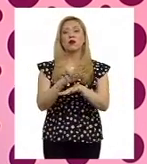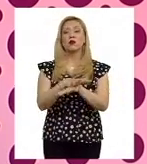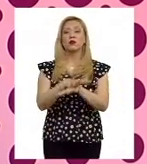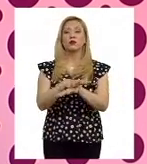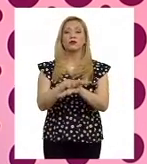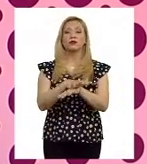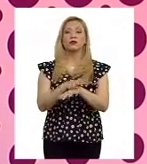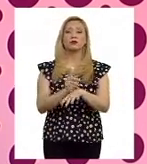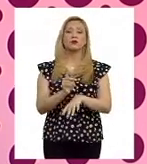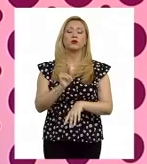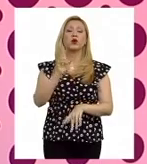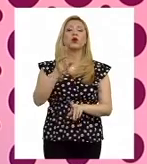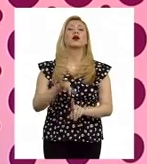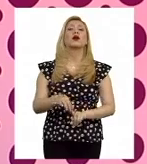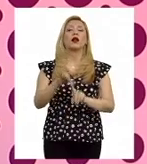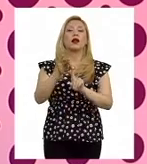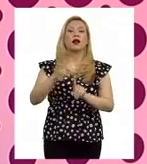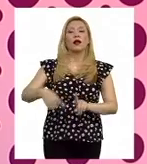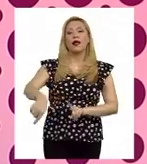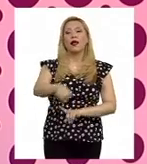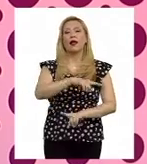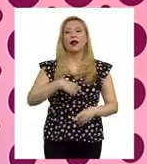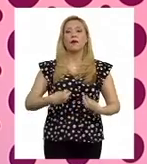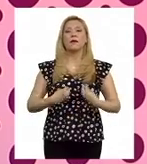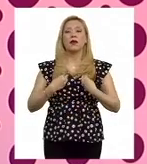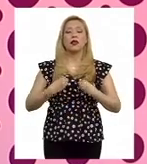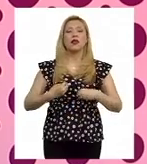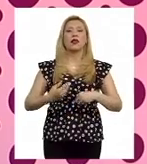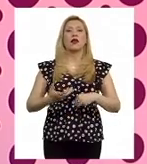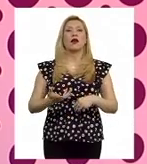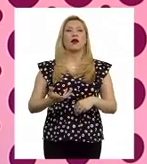el antropoceno, por las actividades que tiene,